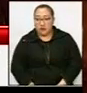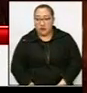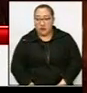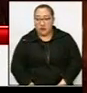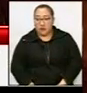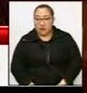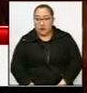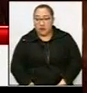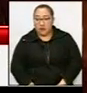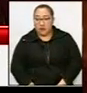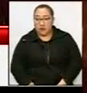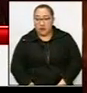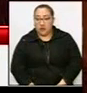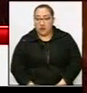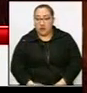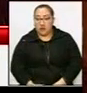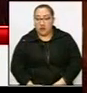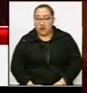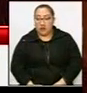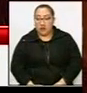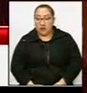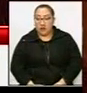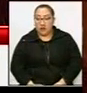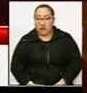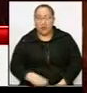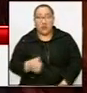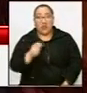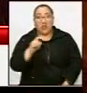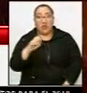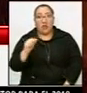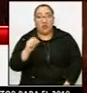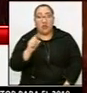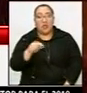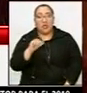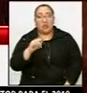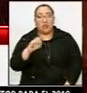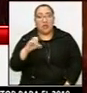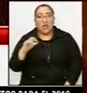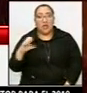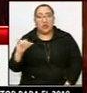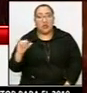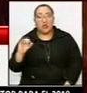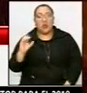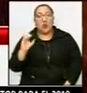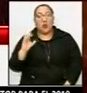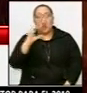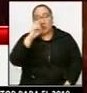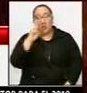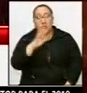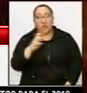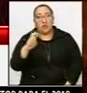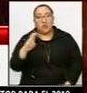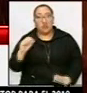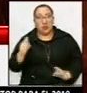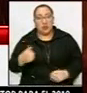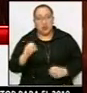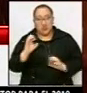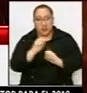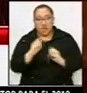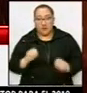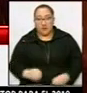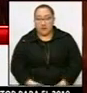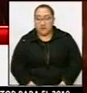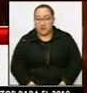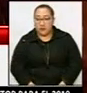Tío, en el sector de Tío, Quiquigana, provincia de Quispicanchi, Cusco nuevamente, 426.000, cero de